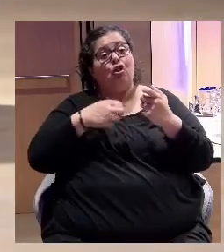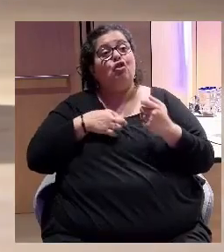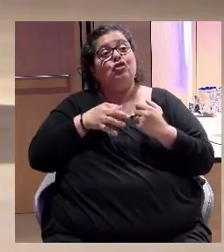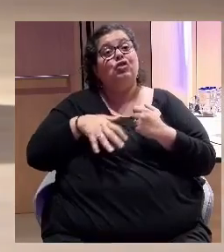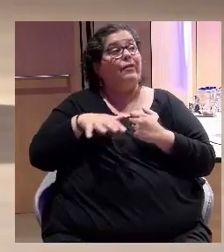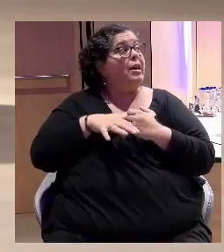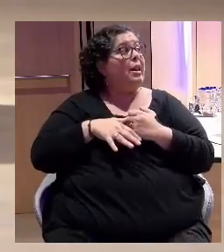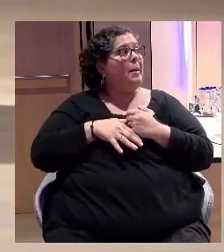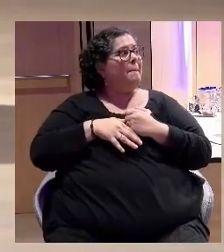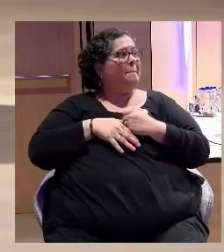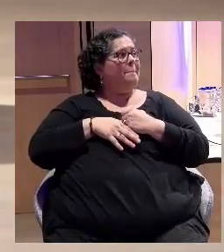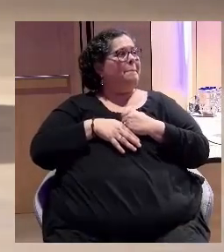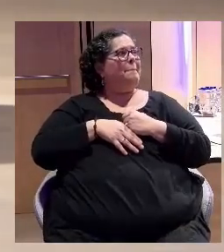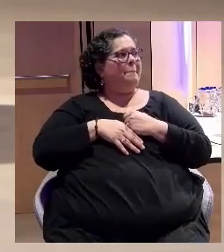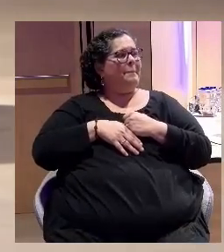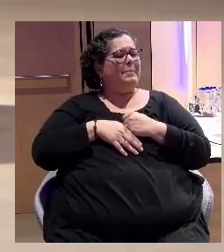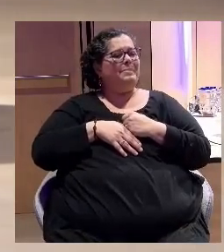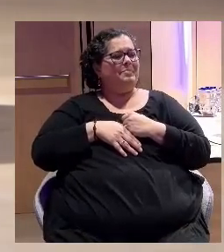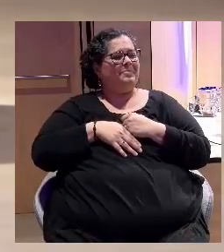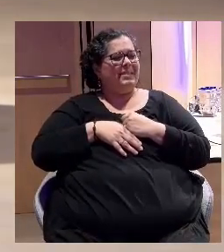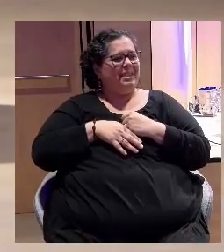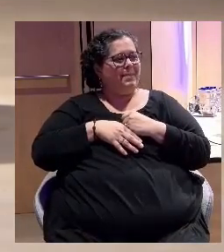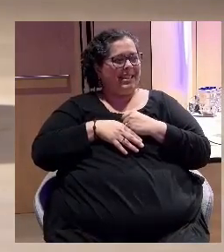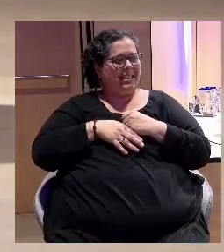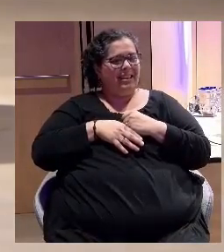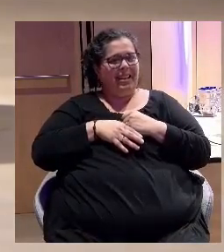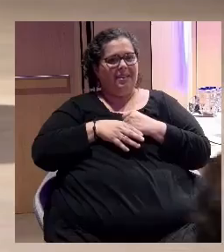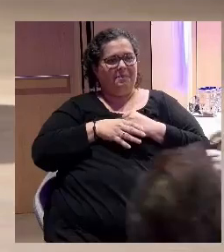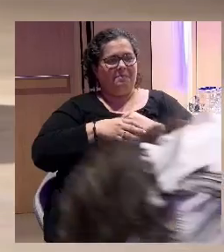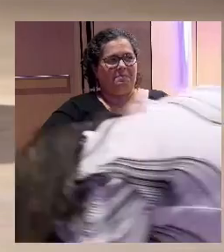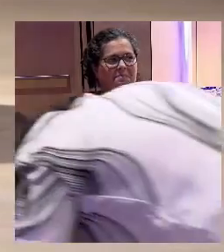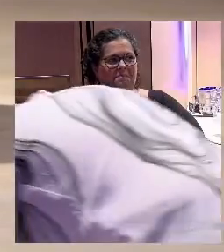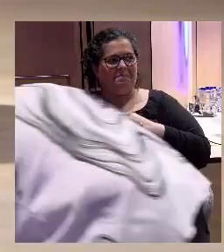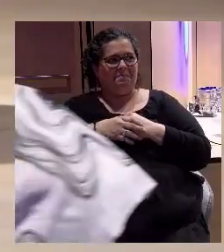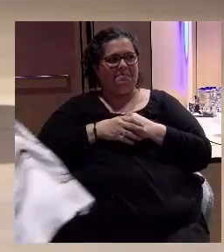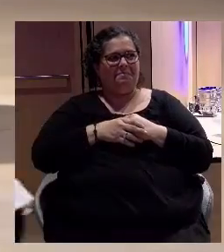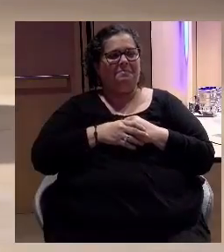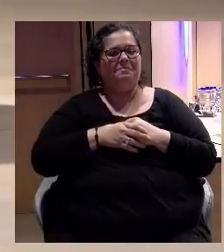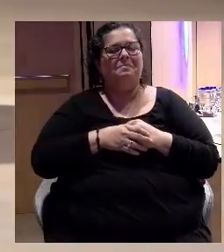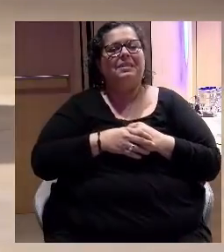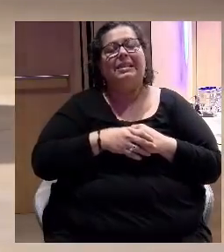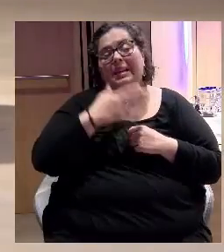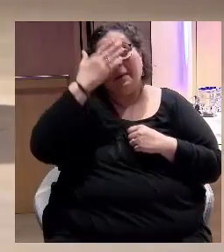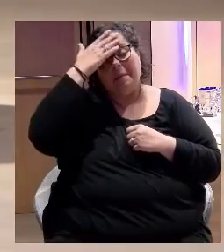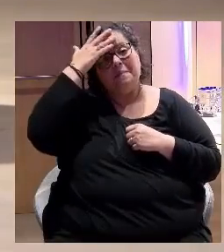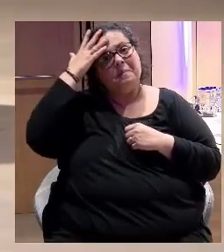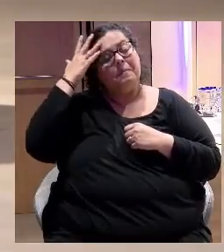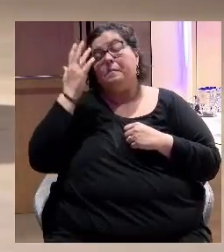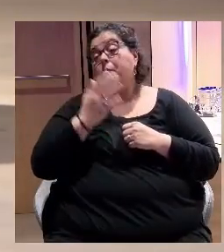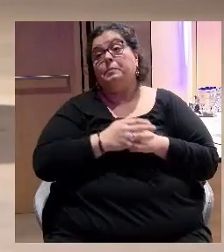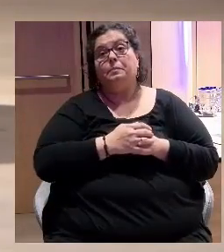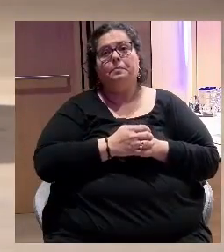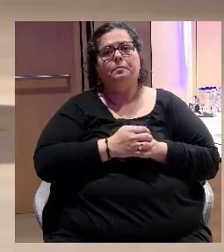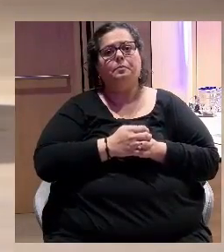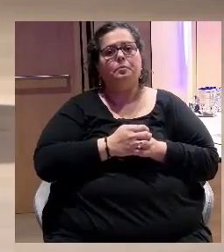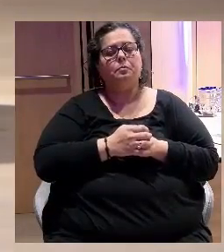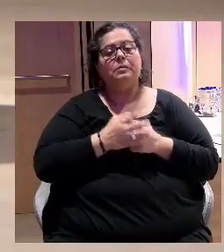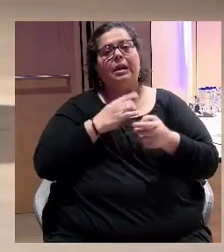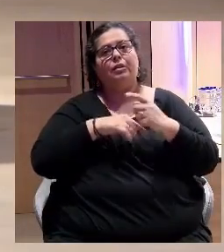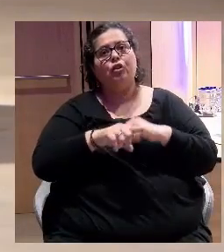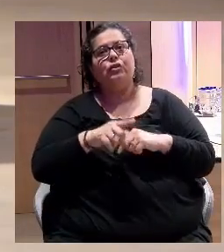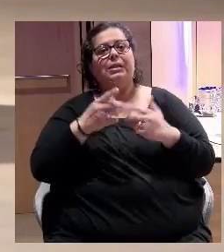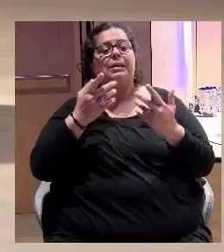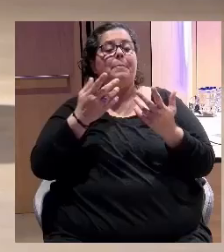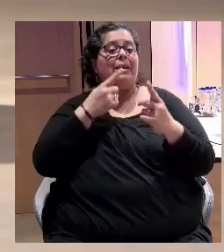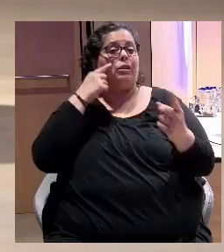es una organización que se fundó después de la crisis socioeconómica y política del 2001 en Argentina, que entre sus